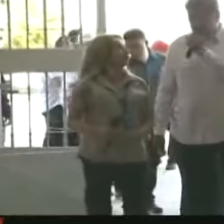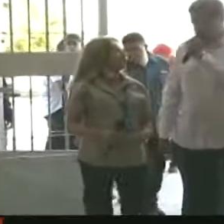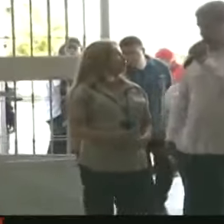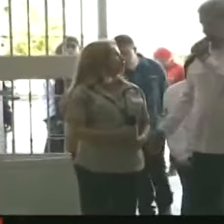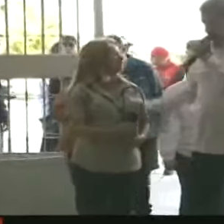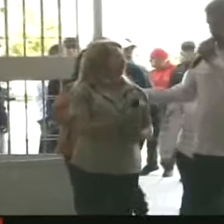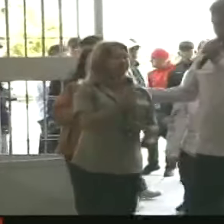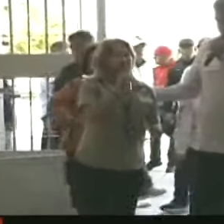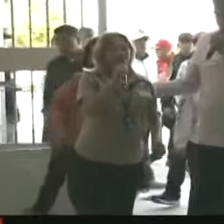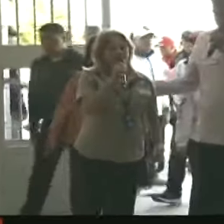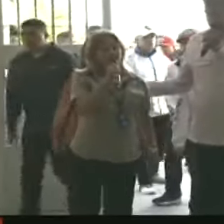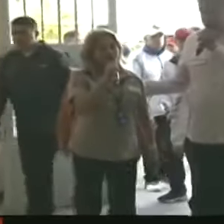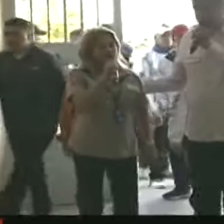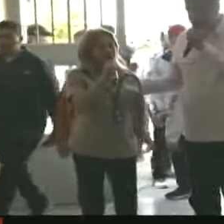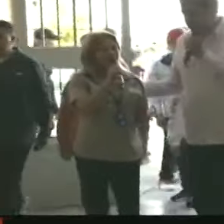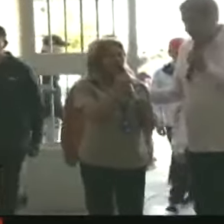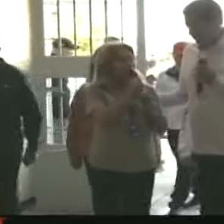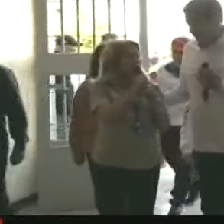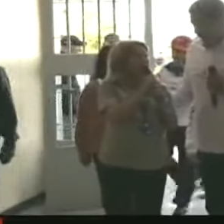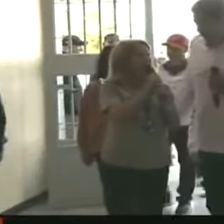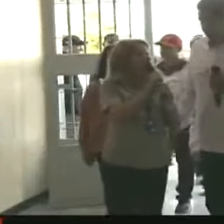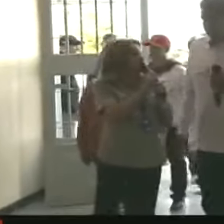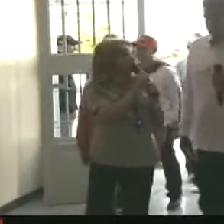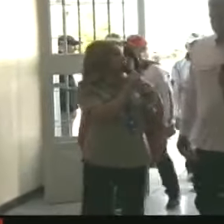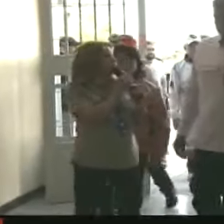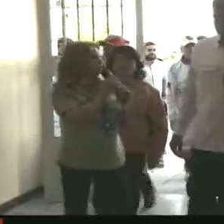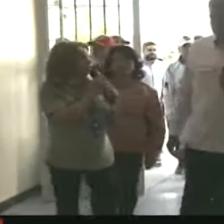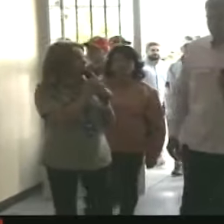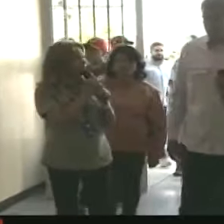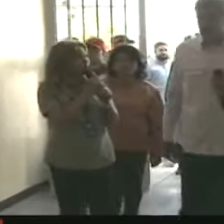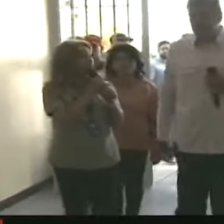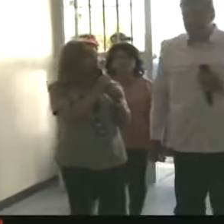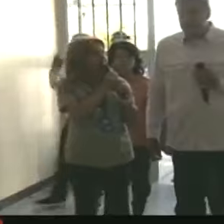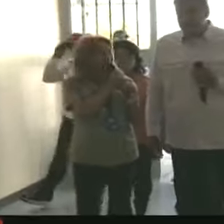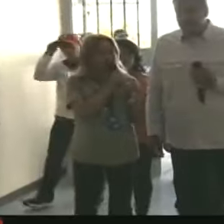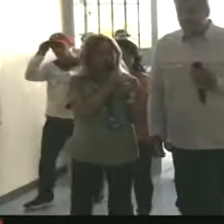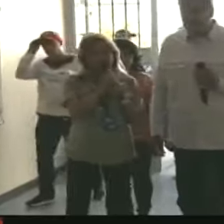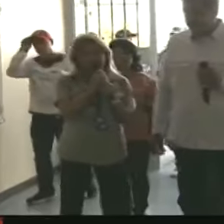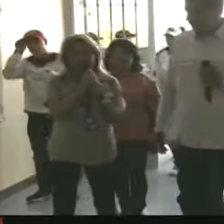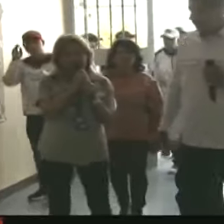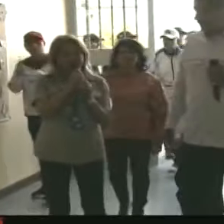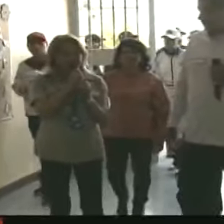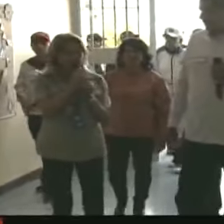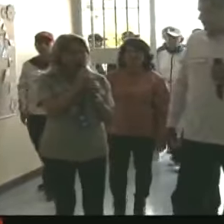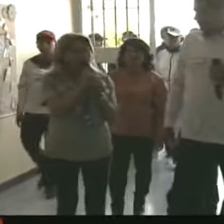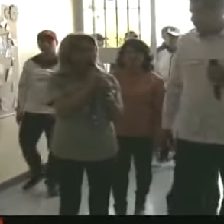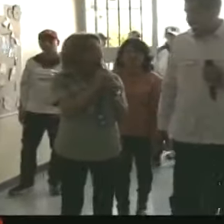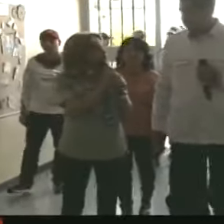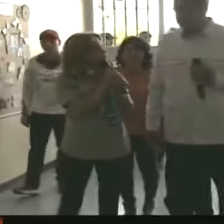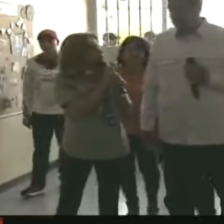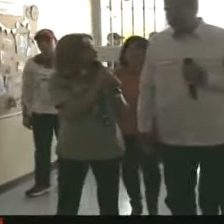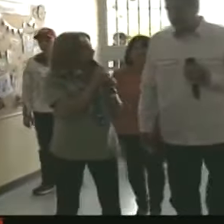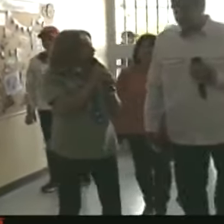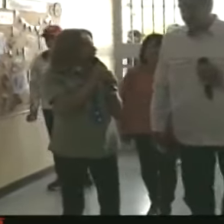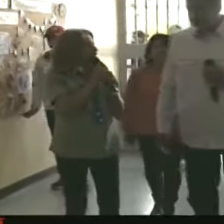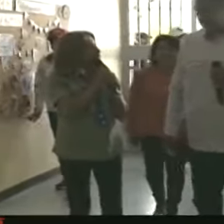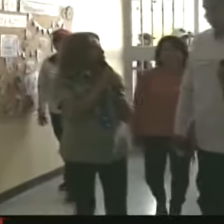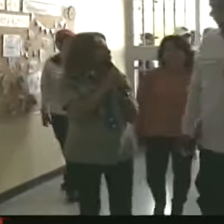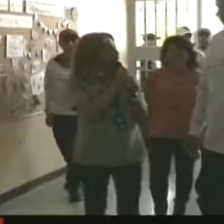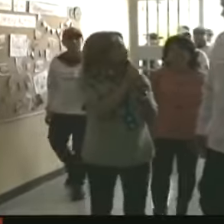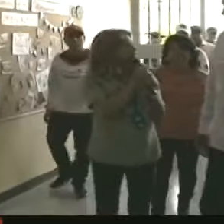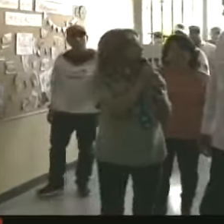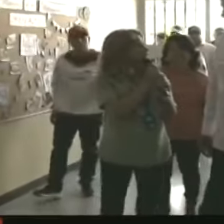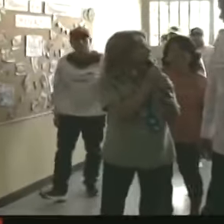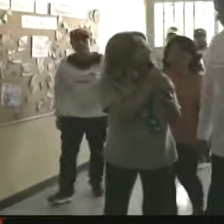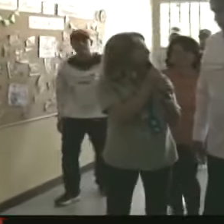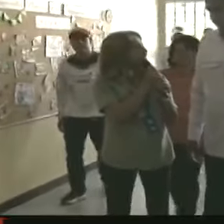Directora, ¿cómo se siente, profesora? En nombre de todo el pueblo de Miranda, especialmente lo alto mirandino, de, como